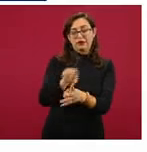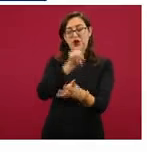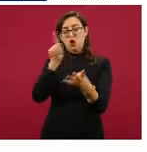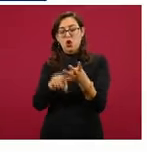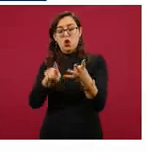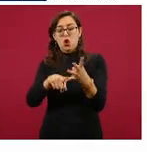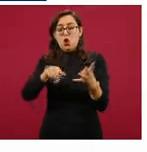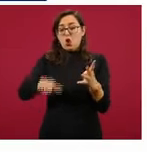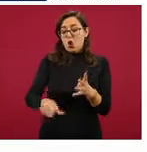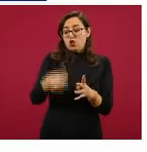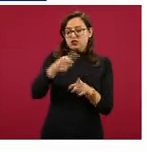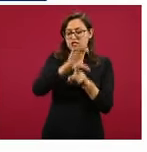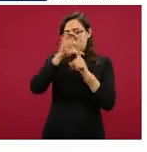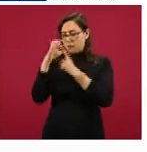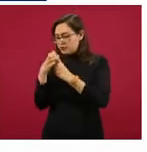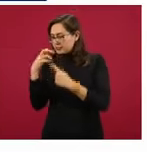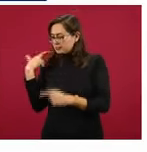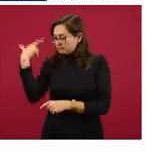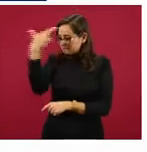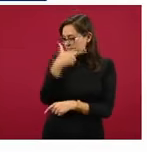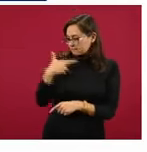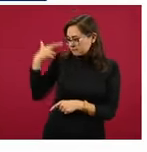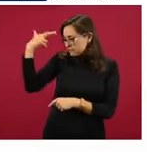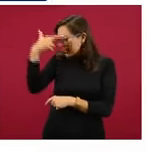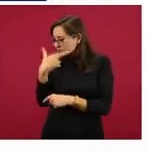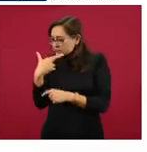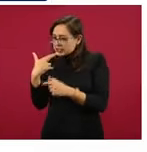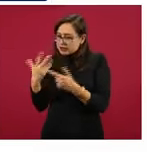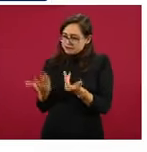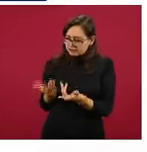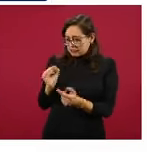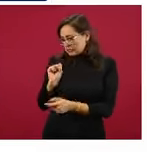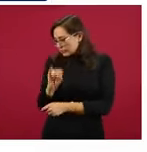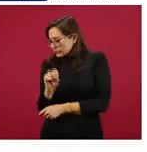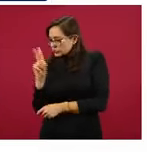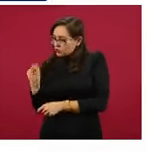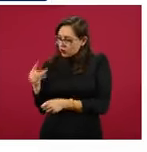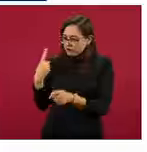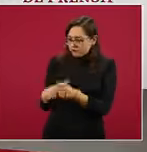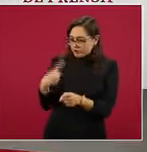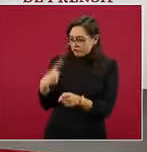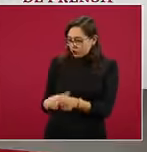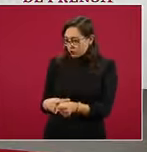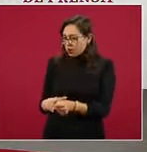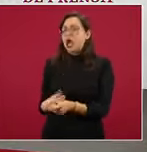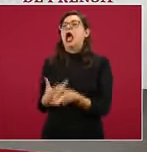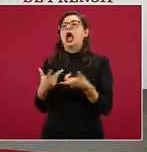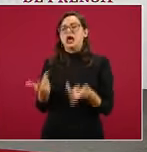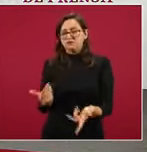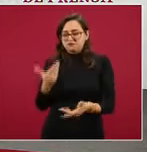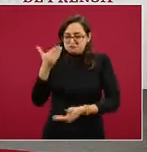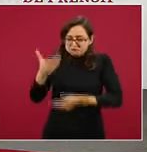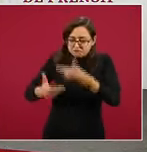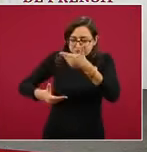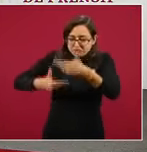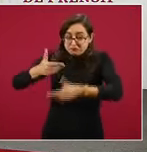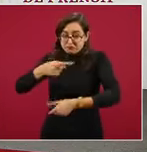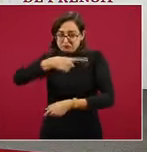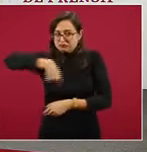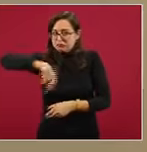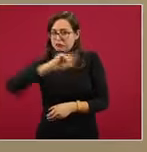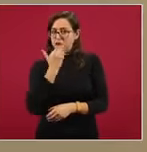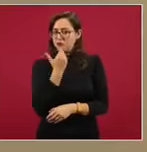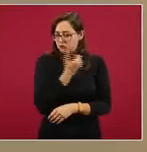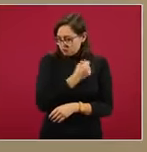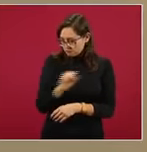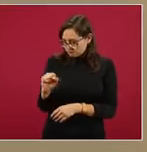Recuerden que es este proceso importante en donde expertos en materia